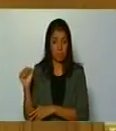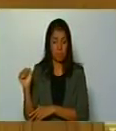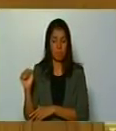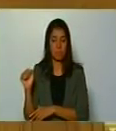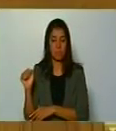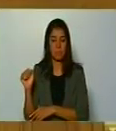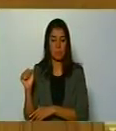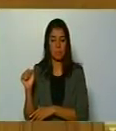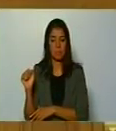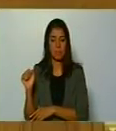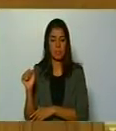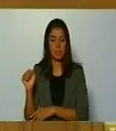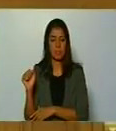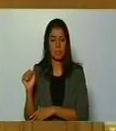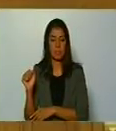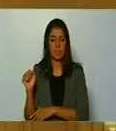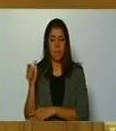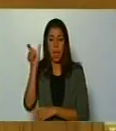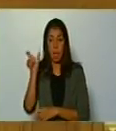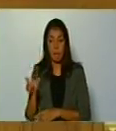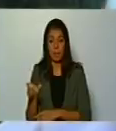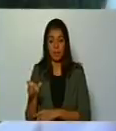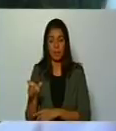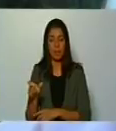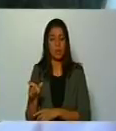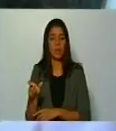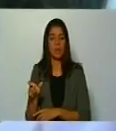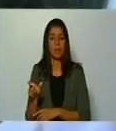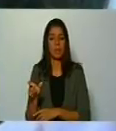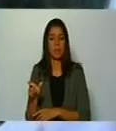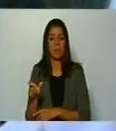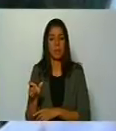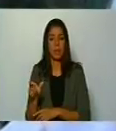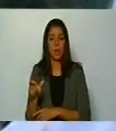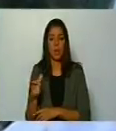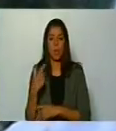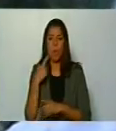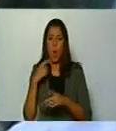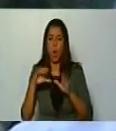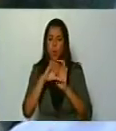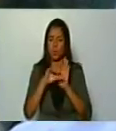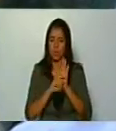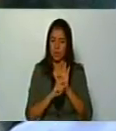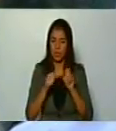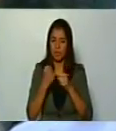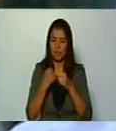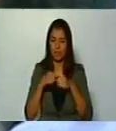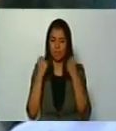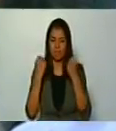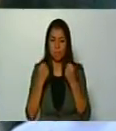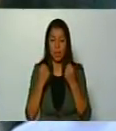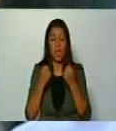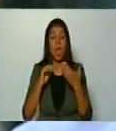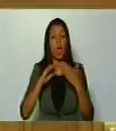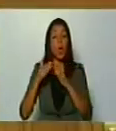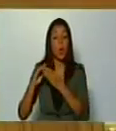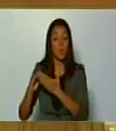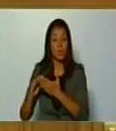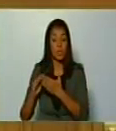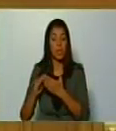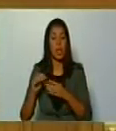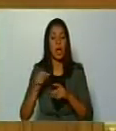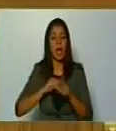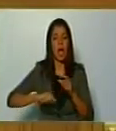refería este ciudadano, a ese fraude, el fraude constituyente que cada comunidad, asociación de